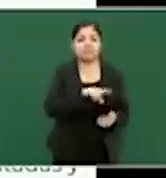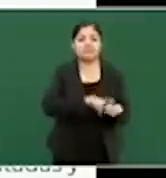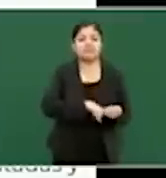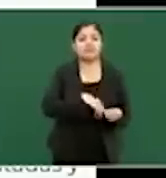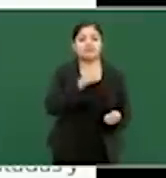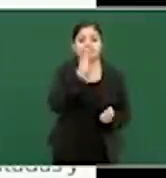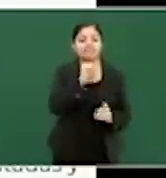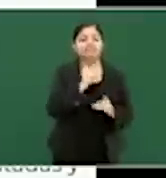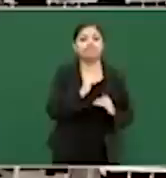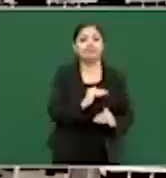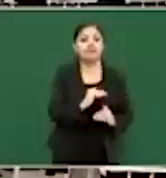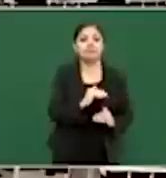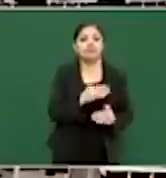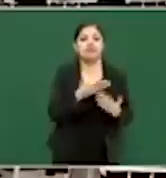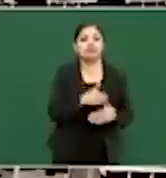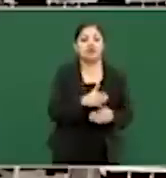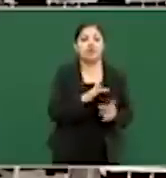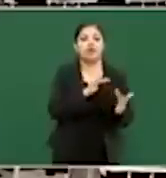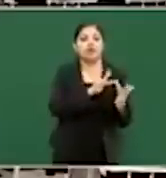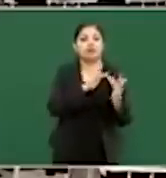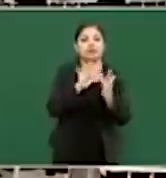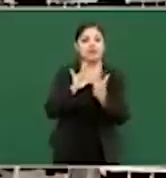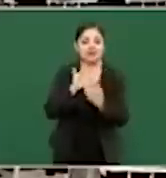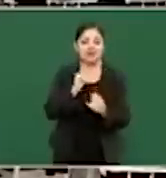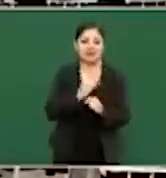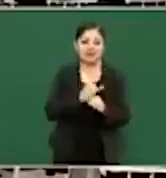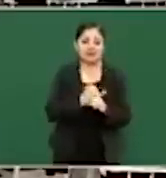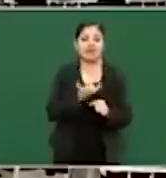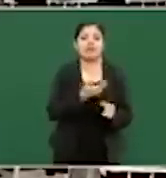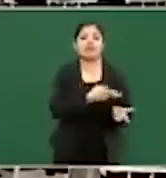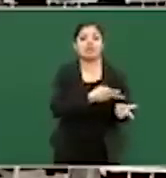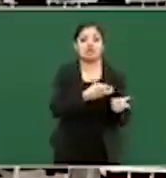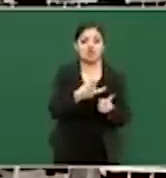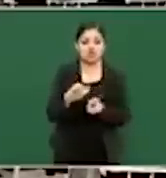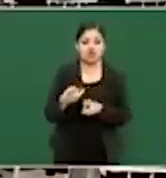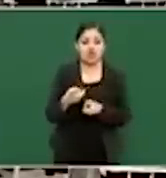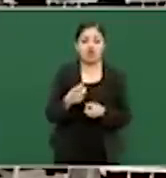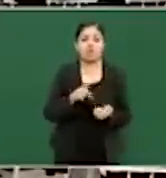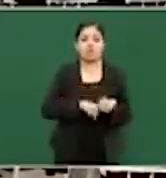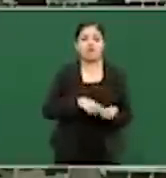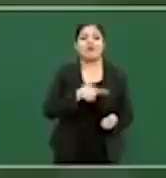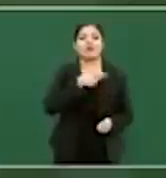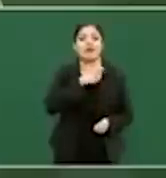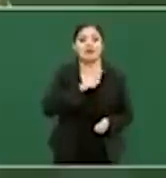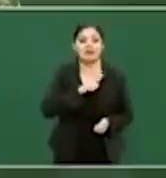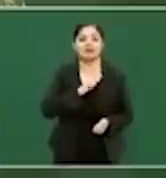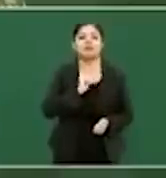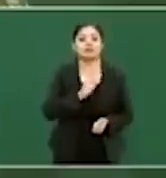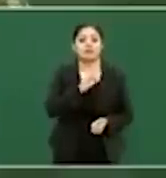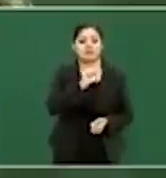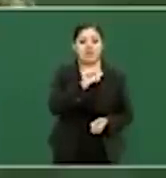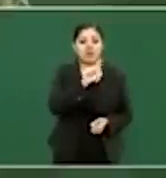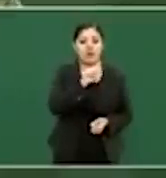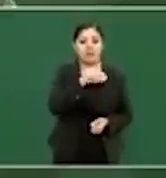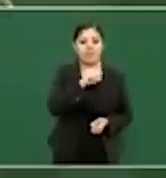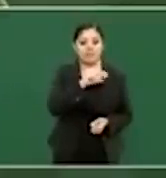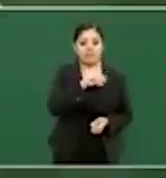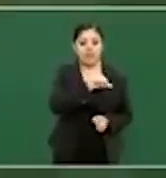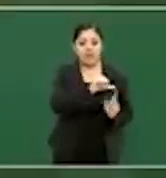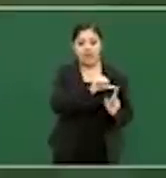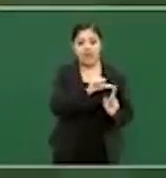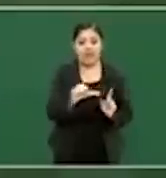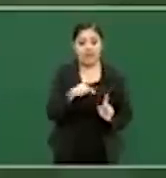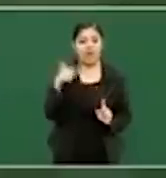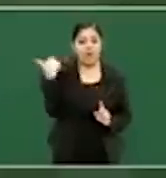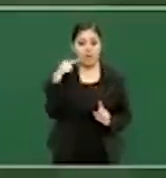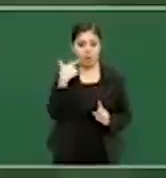actividad de robo de combustible, el huachicoleo, en los ductos que va de Salamanca aquí a Guadalajara. Para